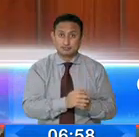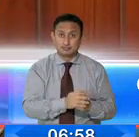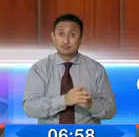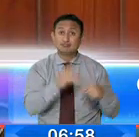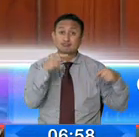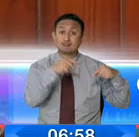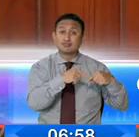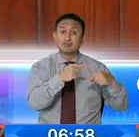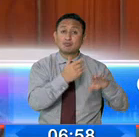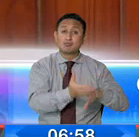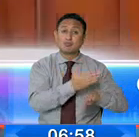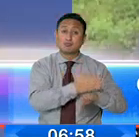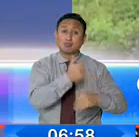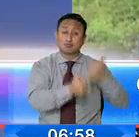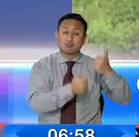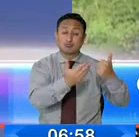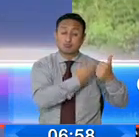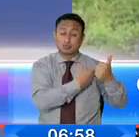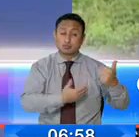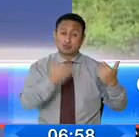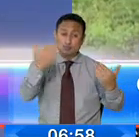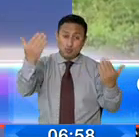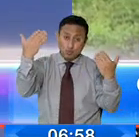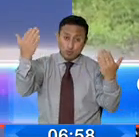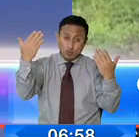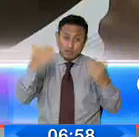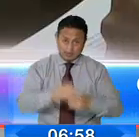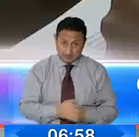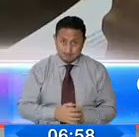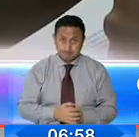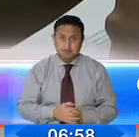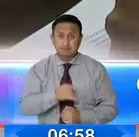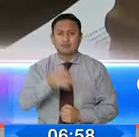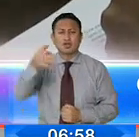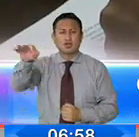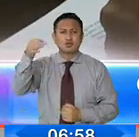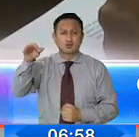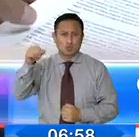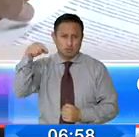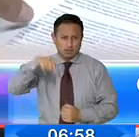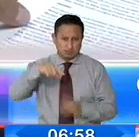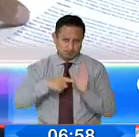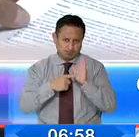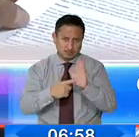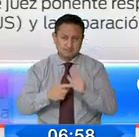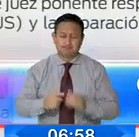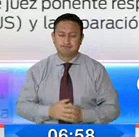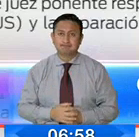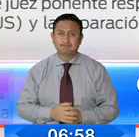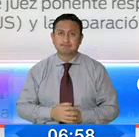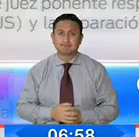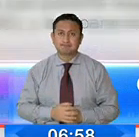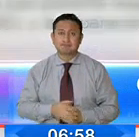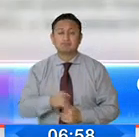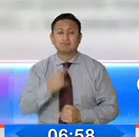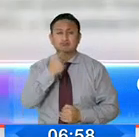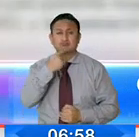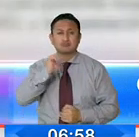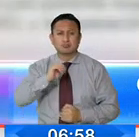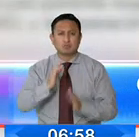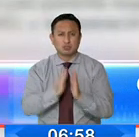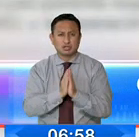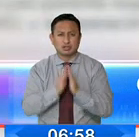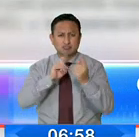cuyo precandidato a la presidencia es Álvaro Noboa. El documento alega lo siguiente. El argumento para solicitar